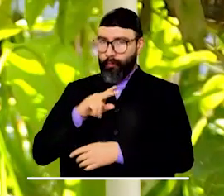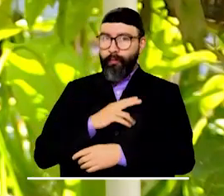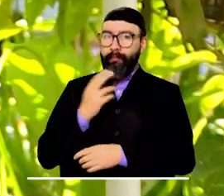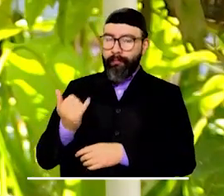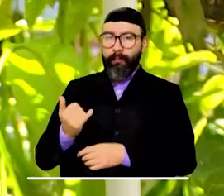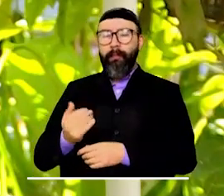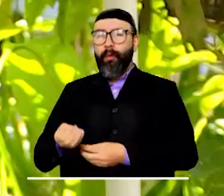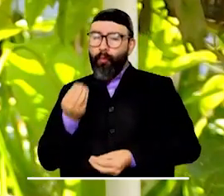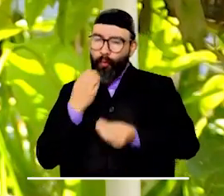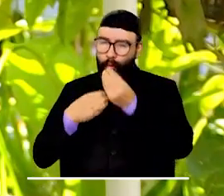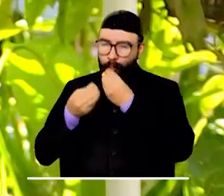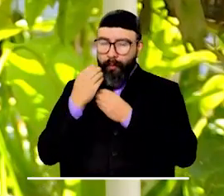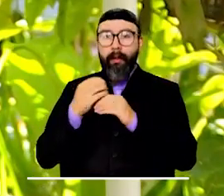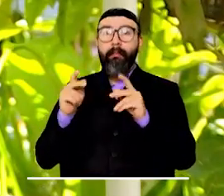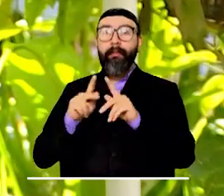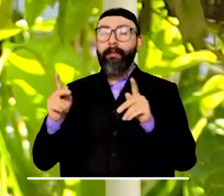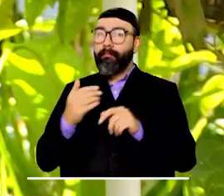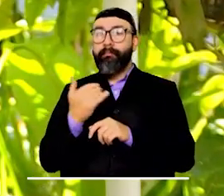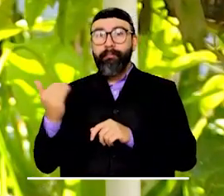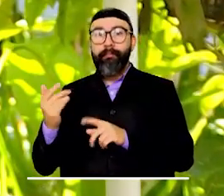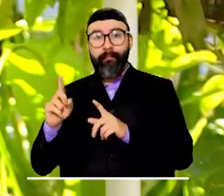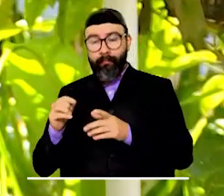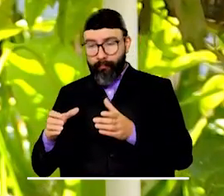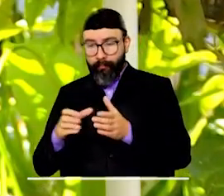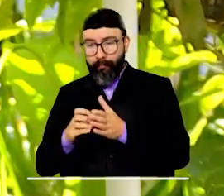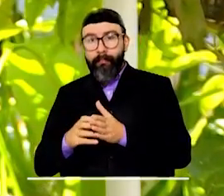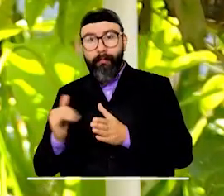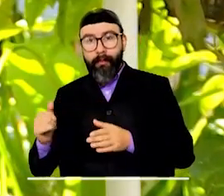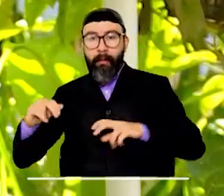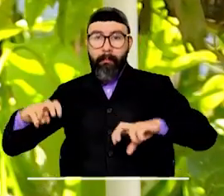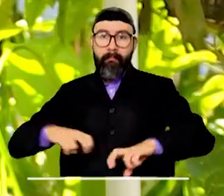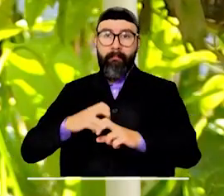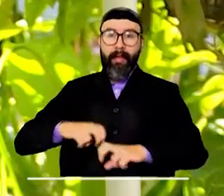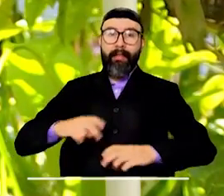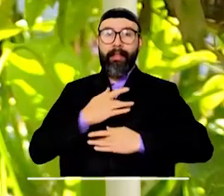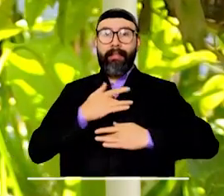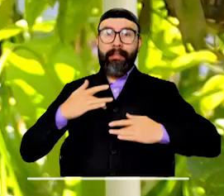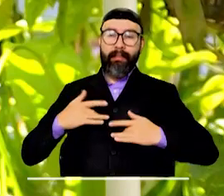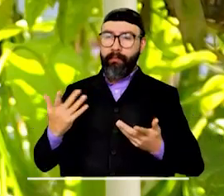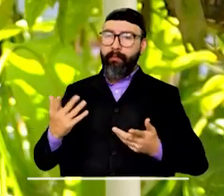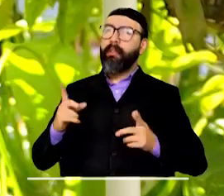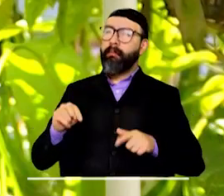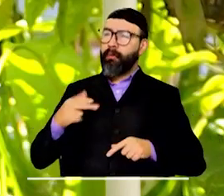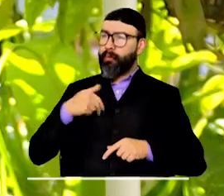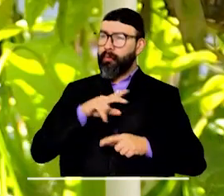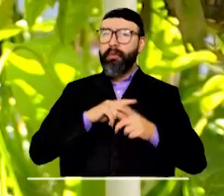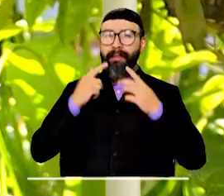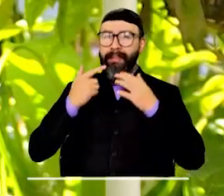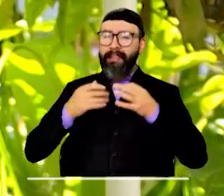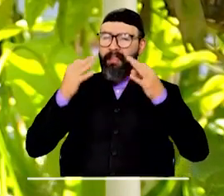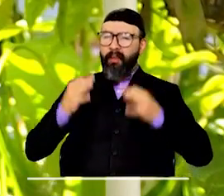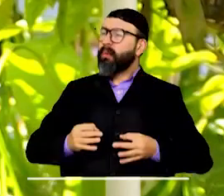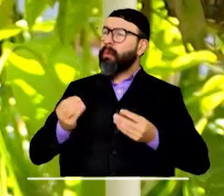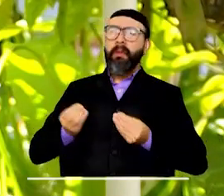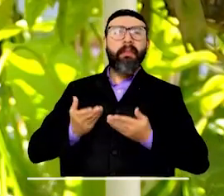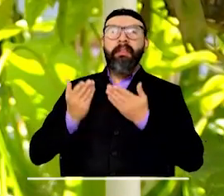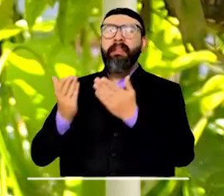nuestros pacientes también en los parques de la salud. Queremos estar seguros de lo que le estamos dando a los